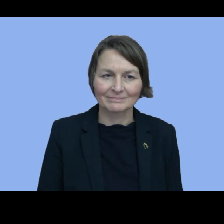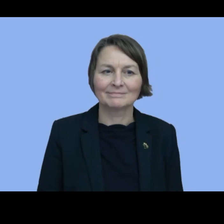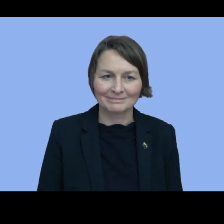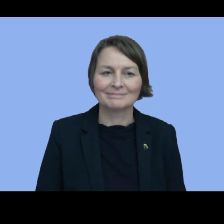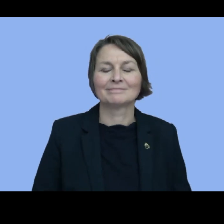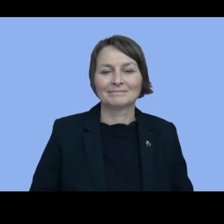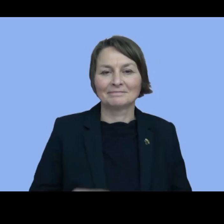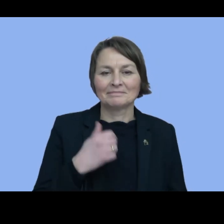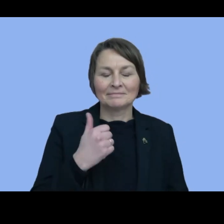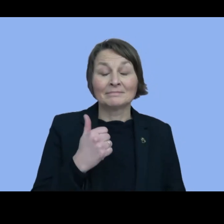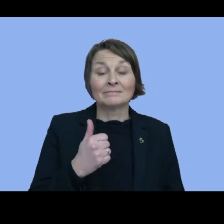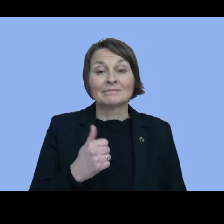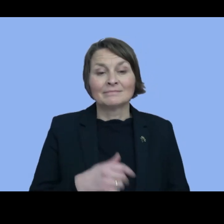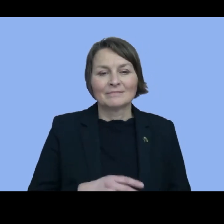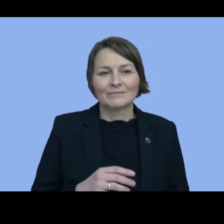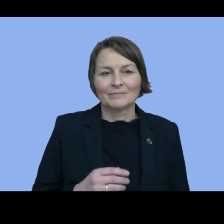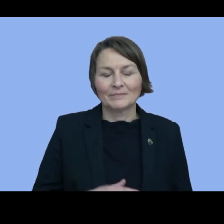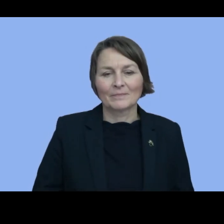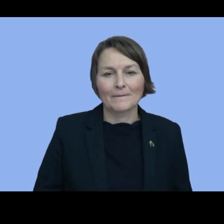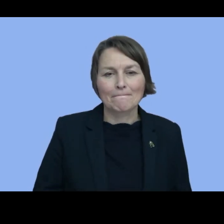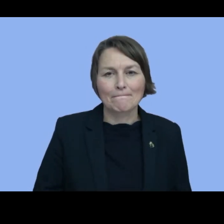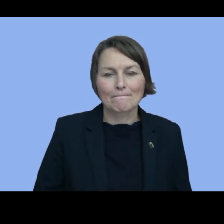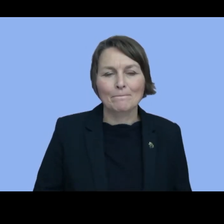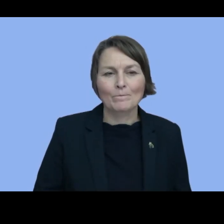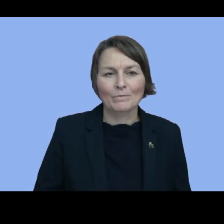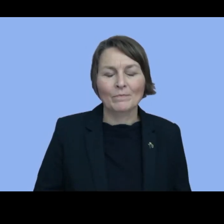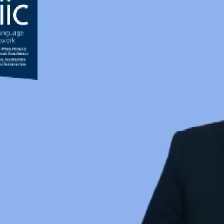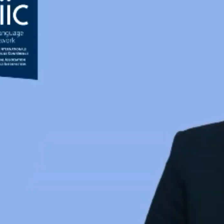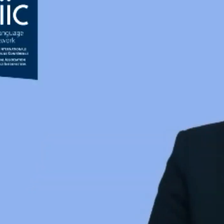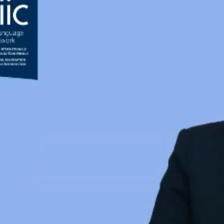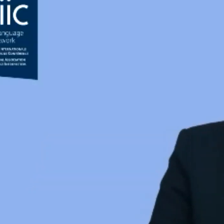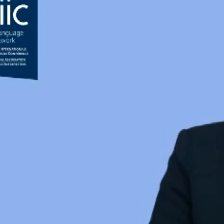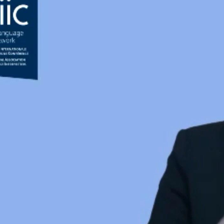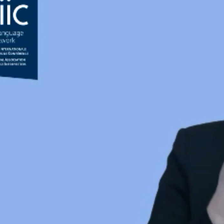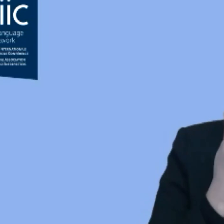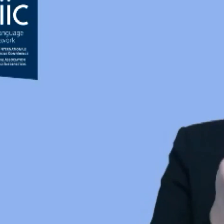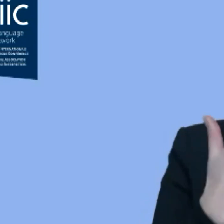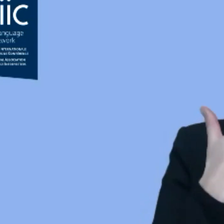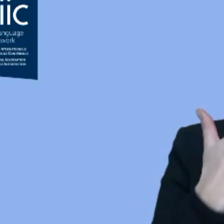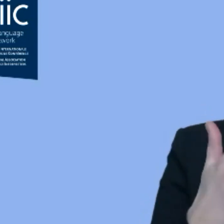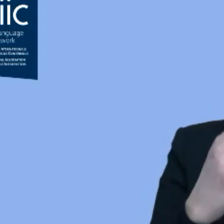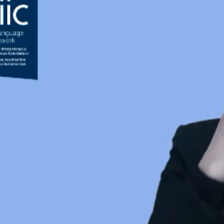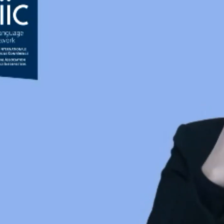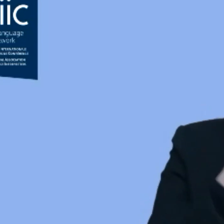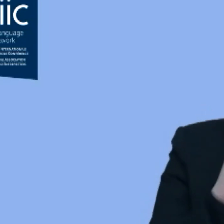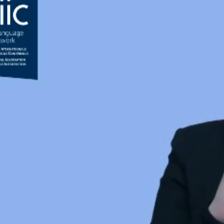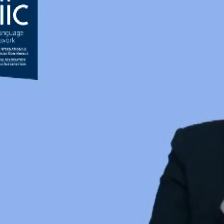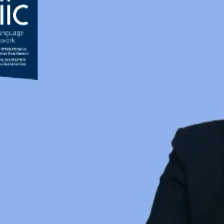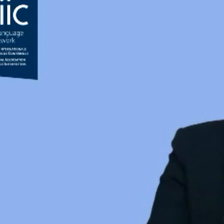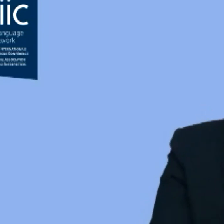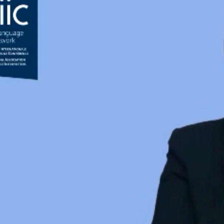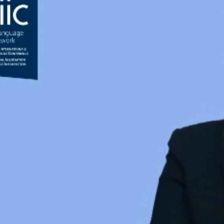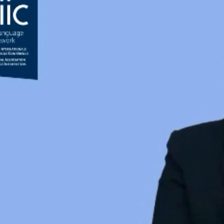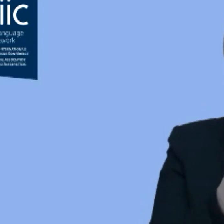pueden ser de temas generales, pero creo que todas exigen mucho de los intérpretes. Eso es lo que querría decir en